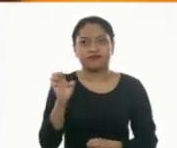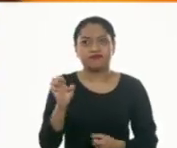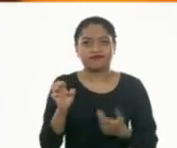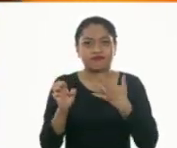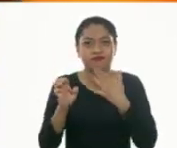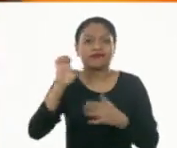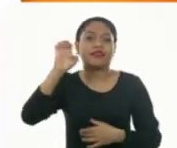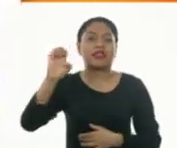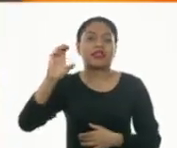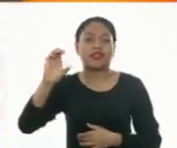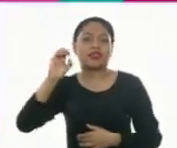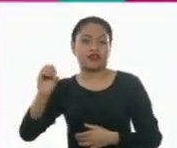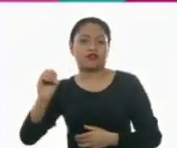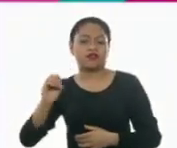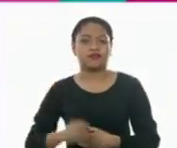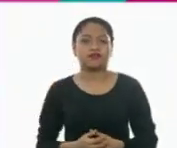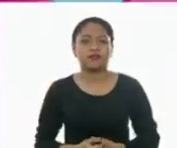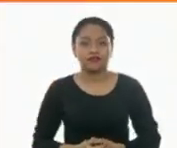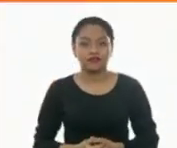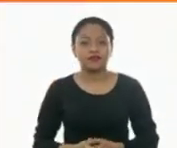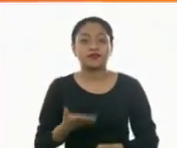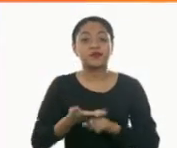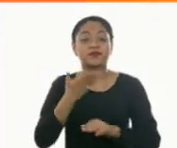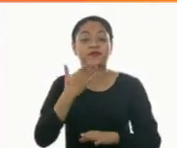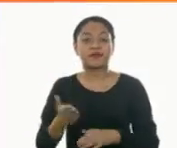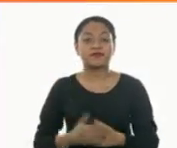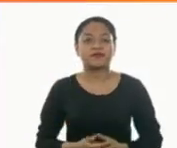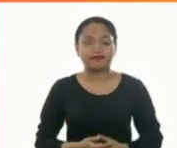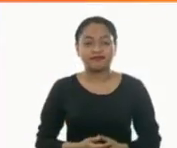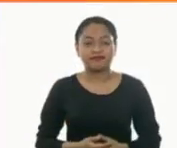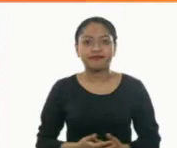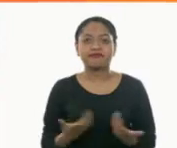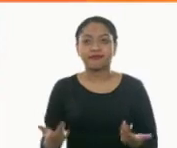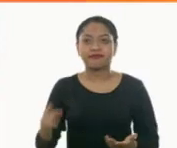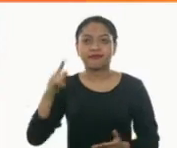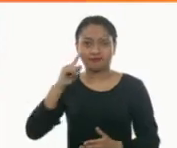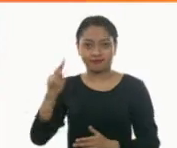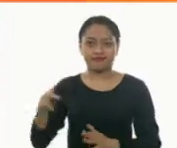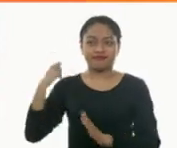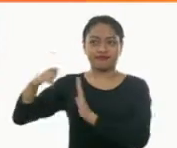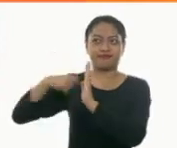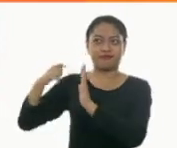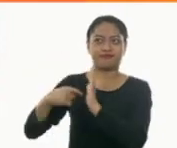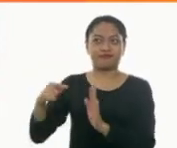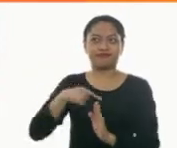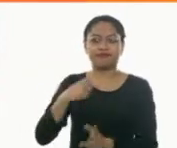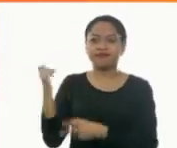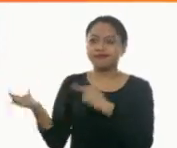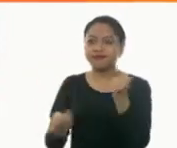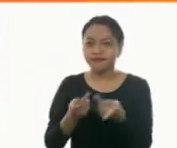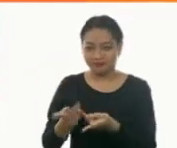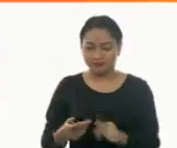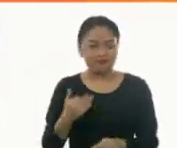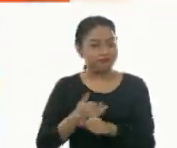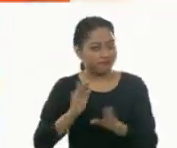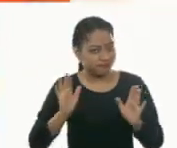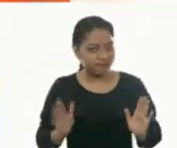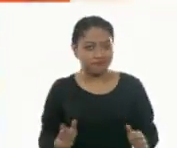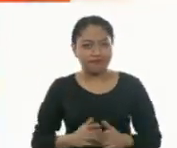eco. Eco, muy bien. Bueno, y a partir de este video me surgen varias preguntas.